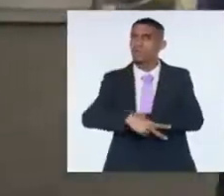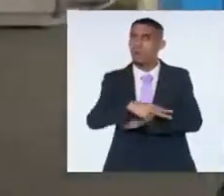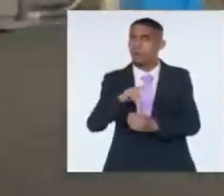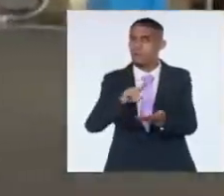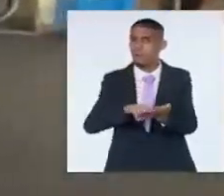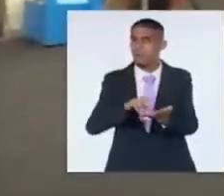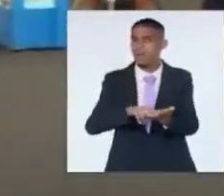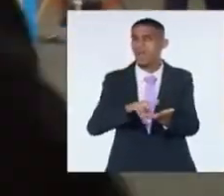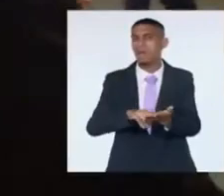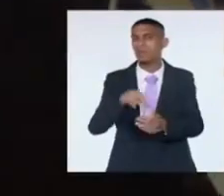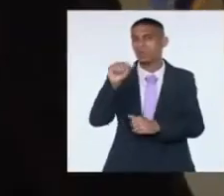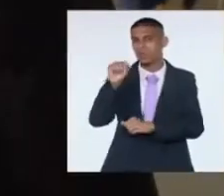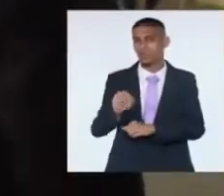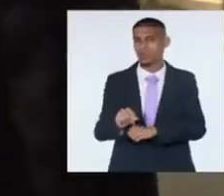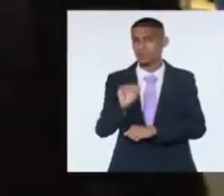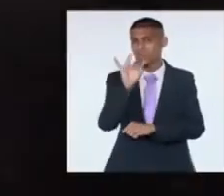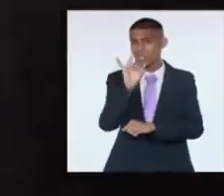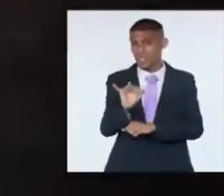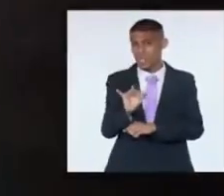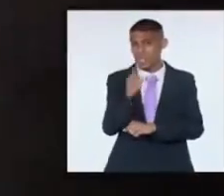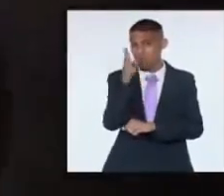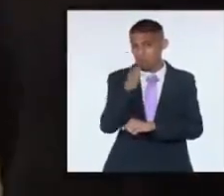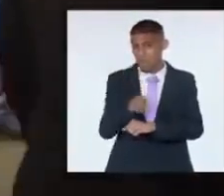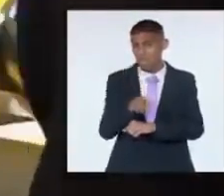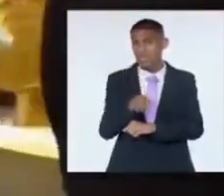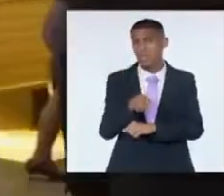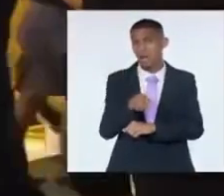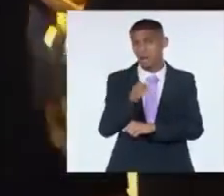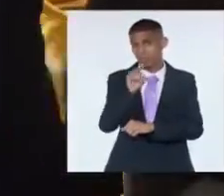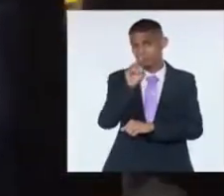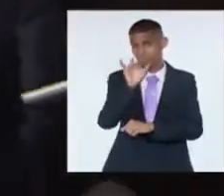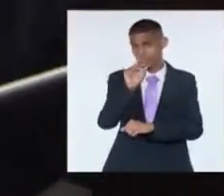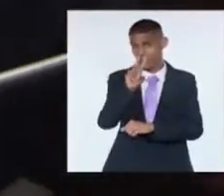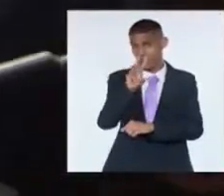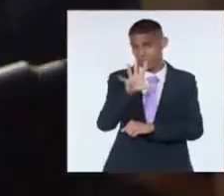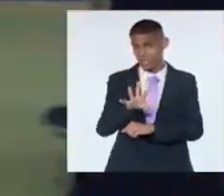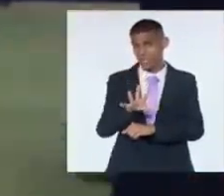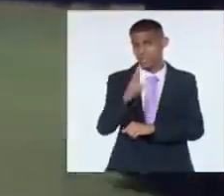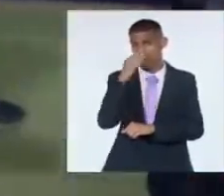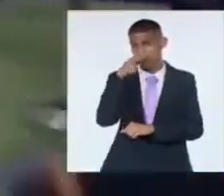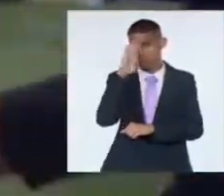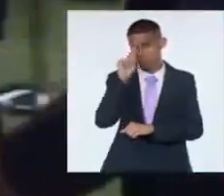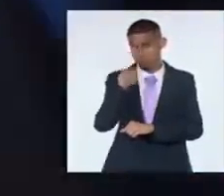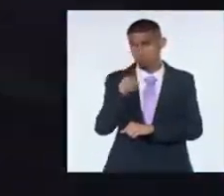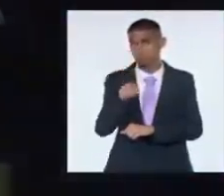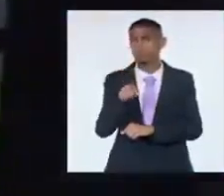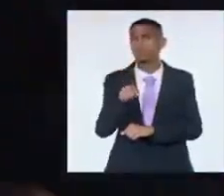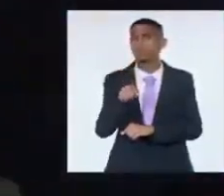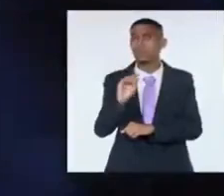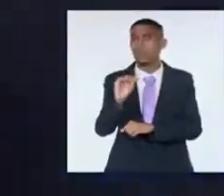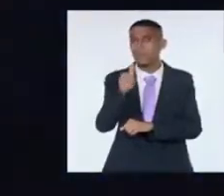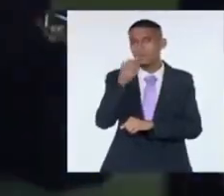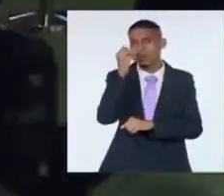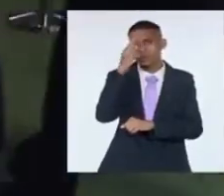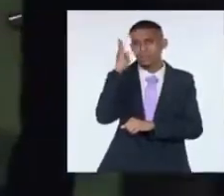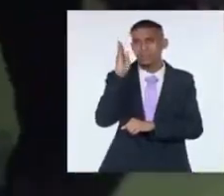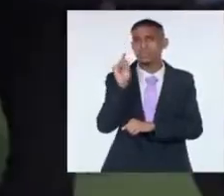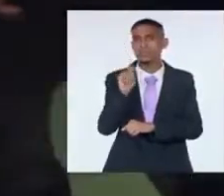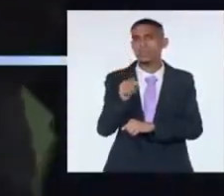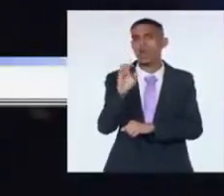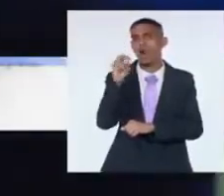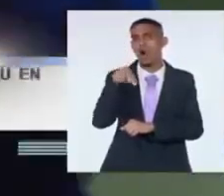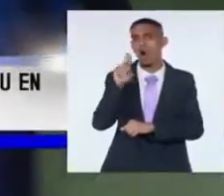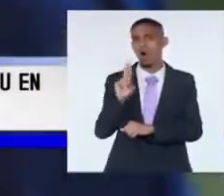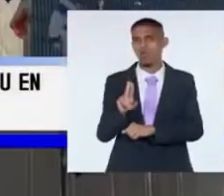Justo a las siete y treinta y cinco de la mañana de este martes regresó el presidente cubano Miguel Díaz Bermúdez a la sede de la ONU en Nueva York para